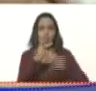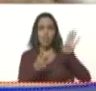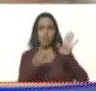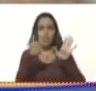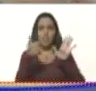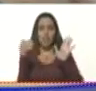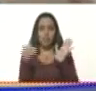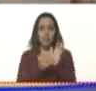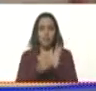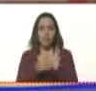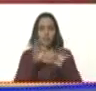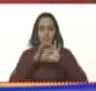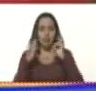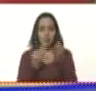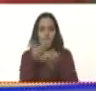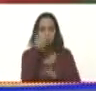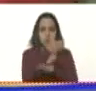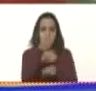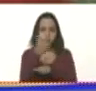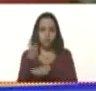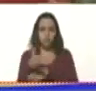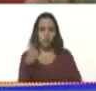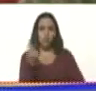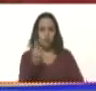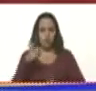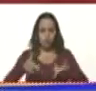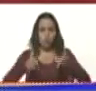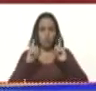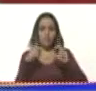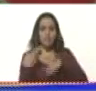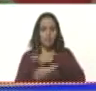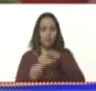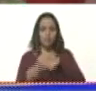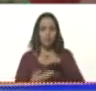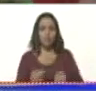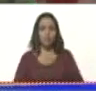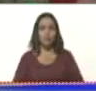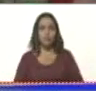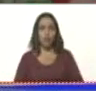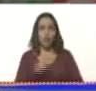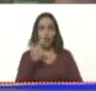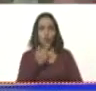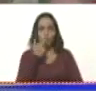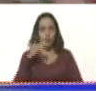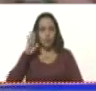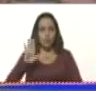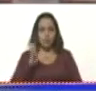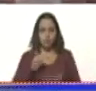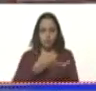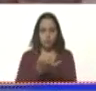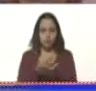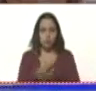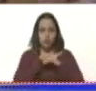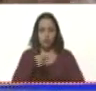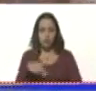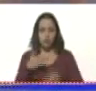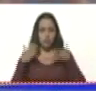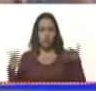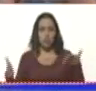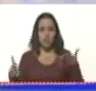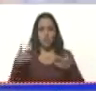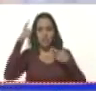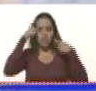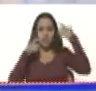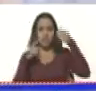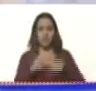376.000 familias visitadas. Solo posible en revolución. Compromiso y lealtad a nuestro gigante Hugo Rafael